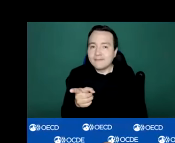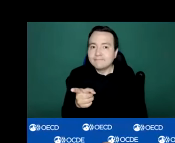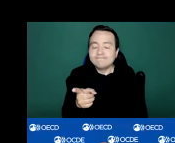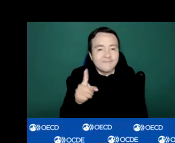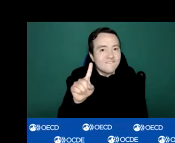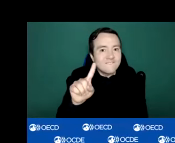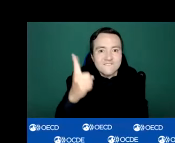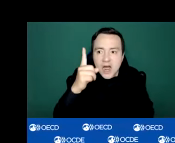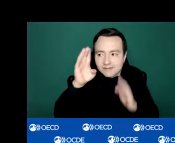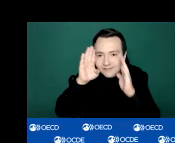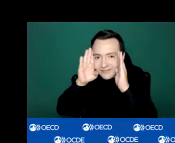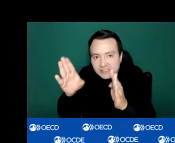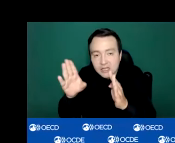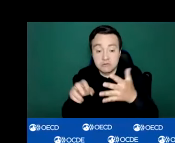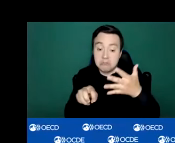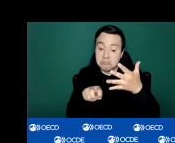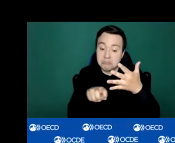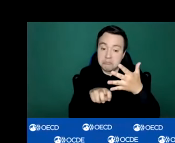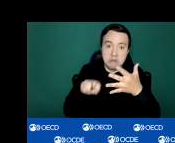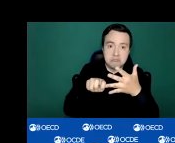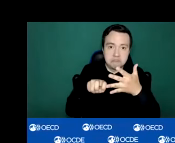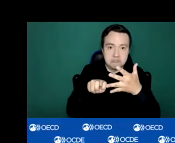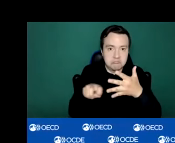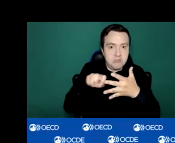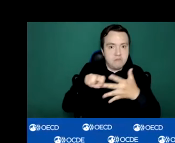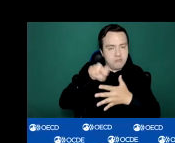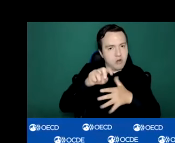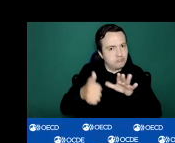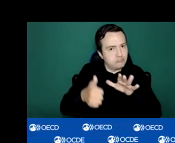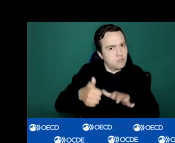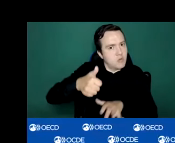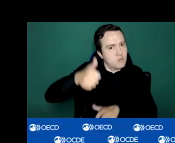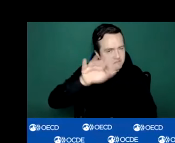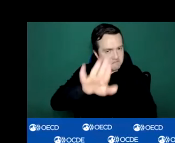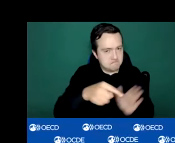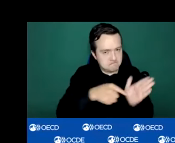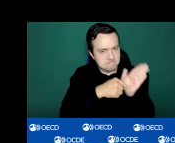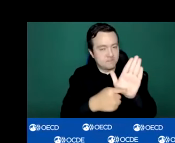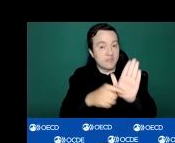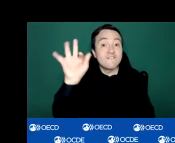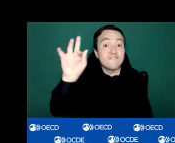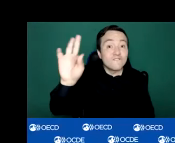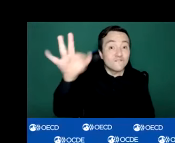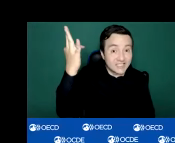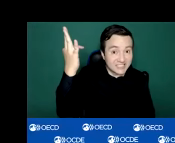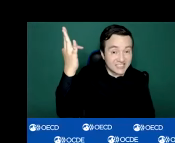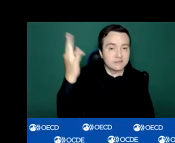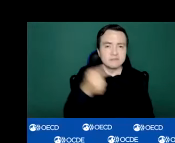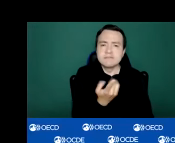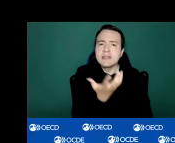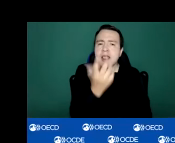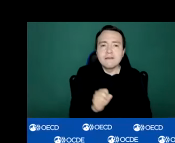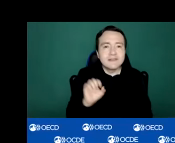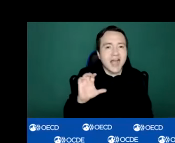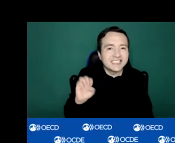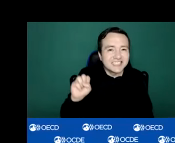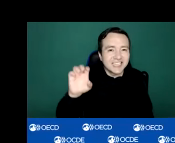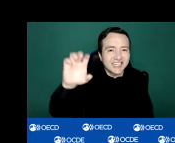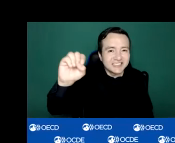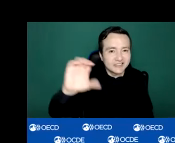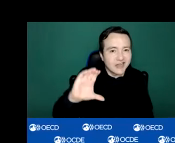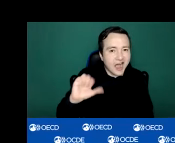atención. Y les doy un poco de ejemplos. En Francia, el número de diagnósticos de cáncer disminuyeron 35 a 50%